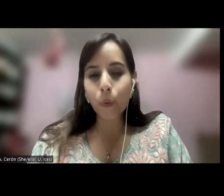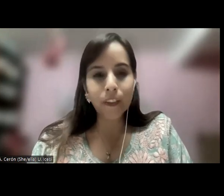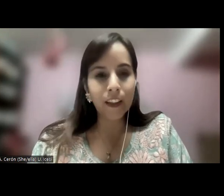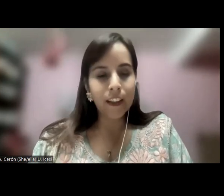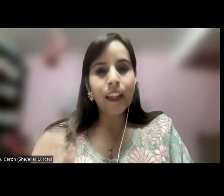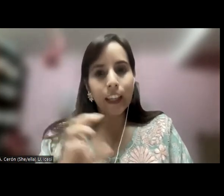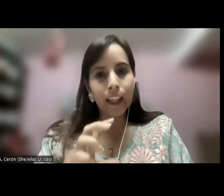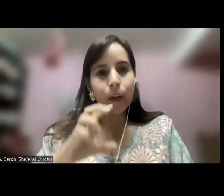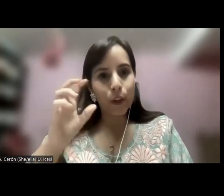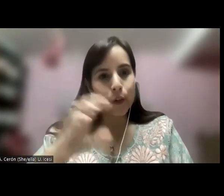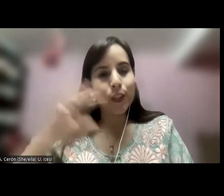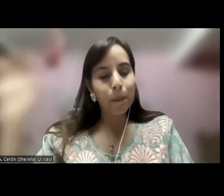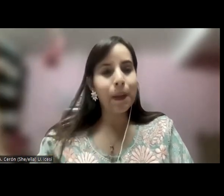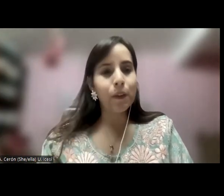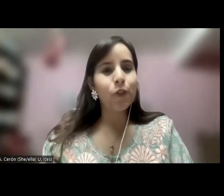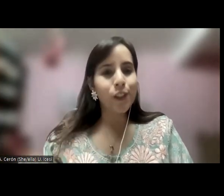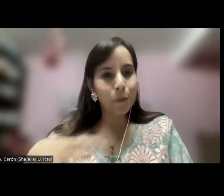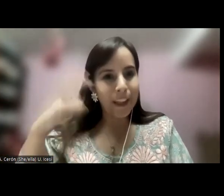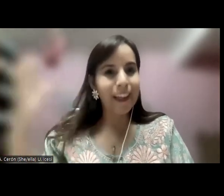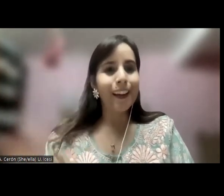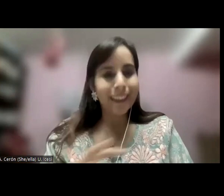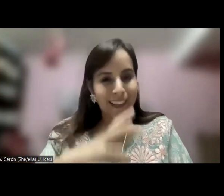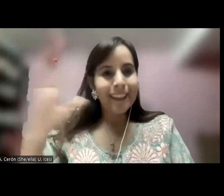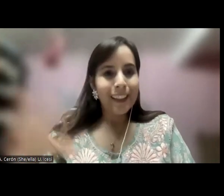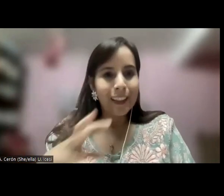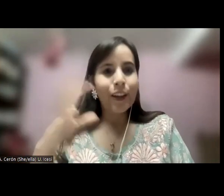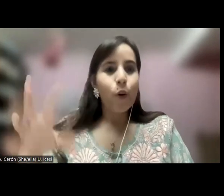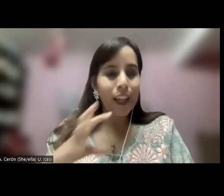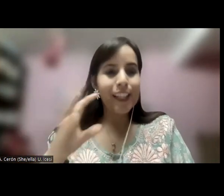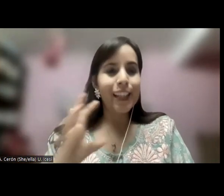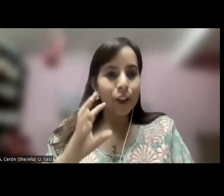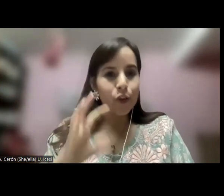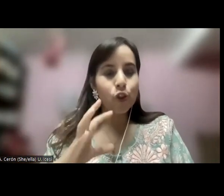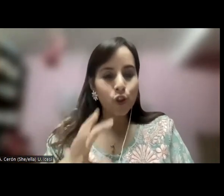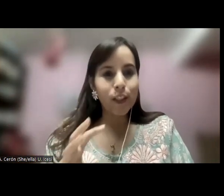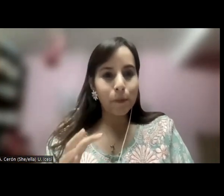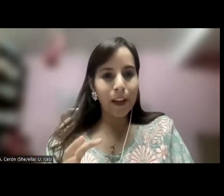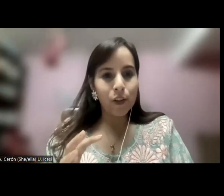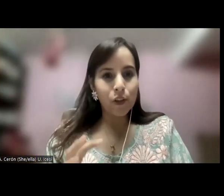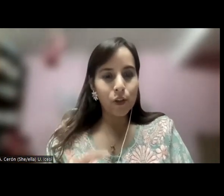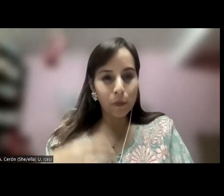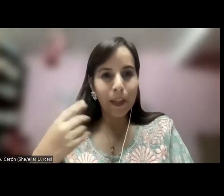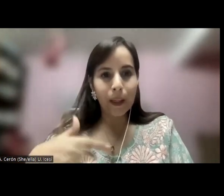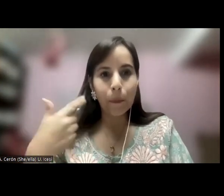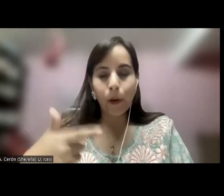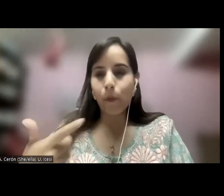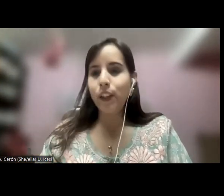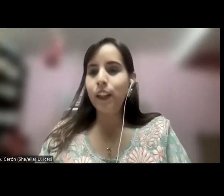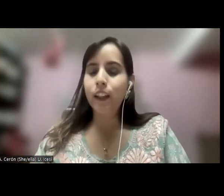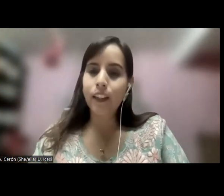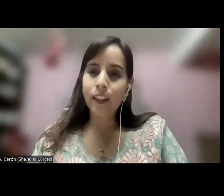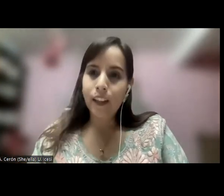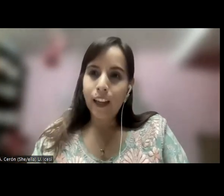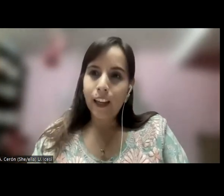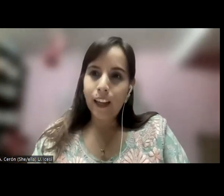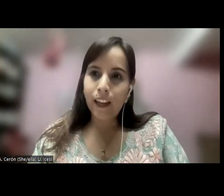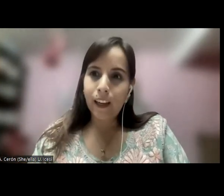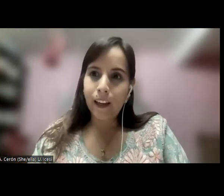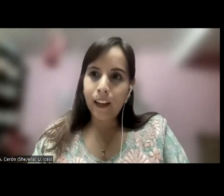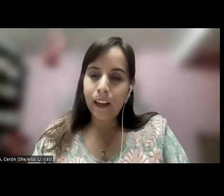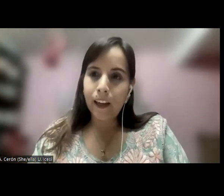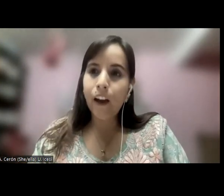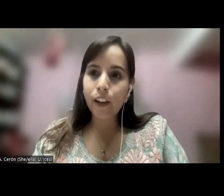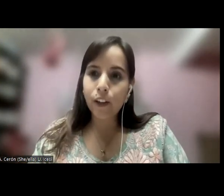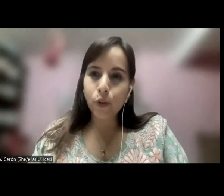150 y que creo que nos da pie entonces Para organizarnos otros espacios para que podamos seguir eh